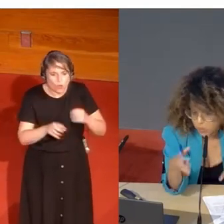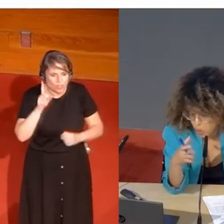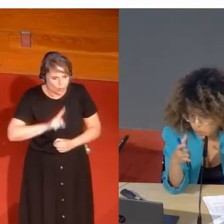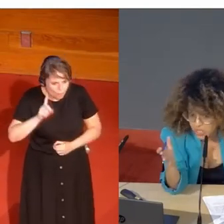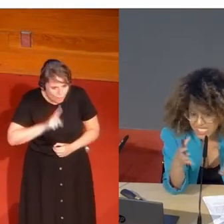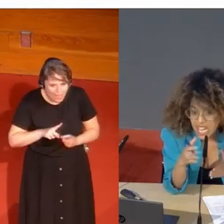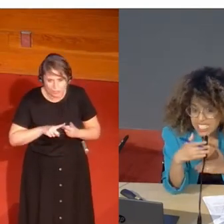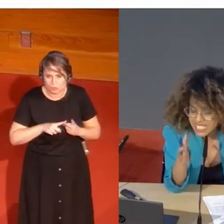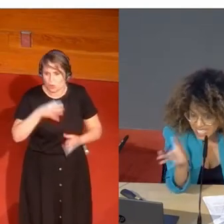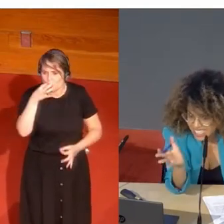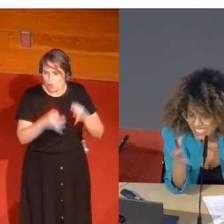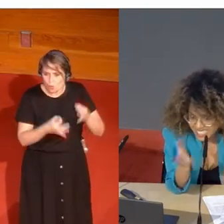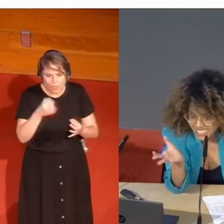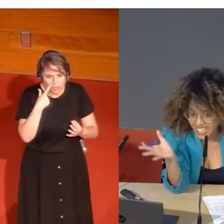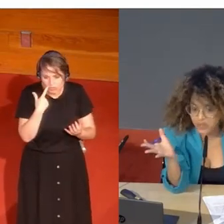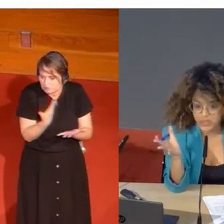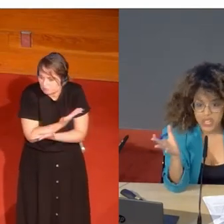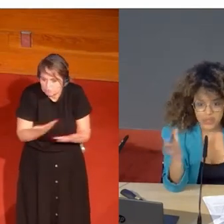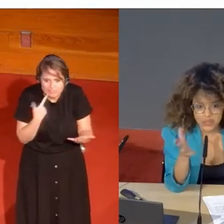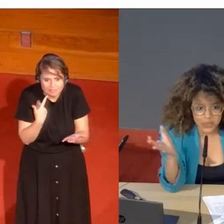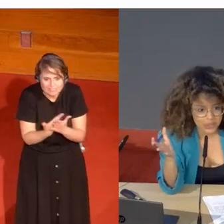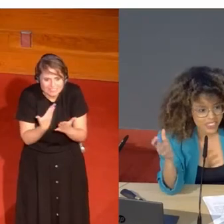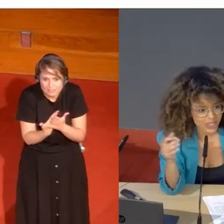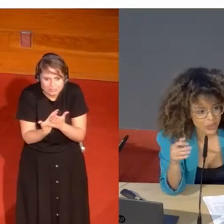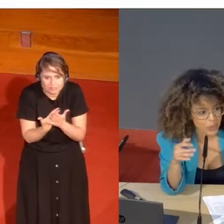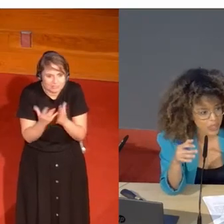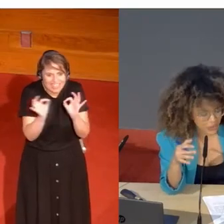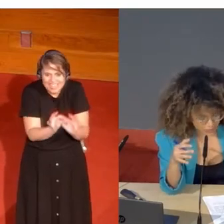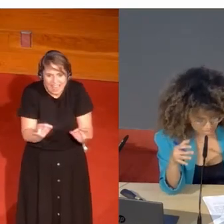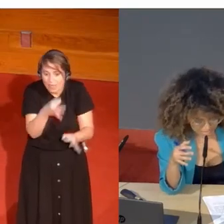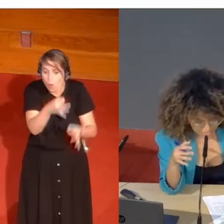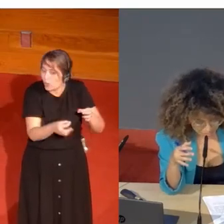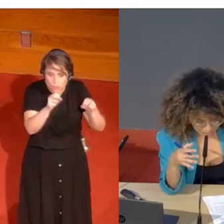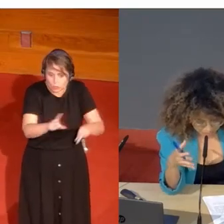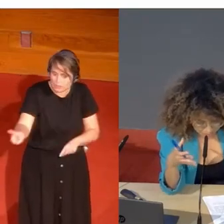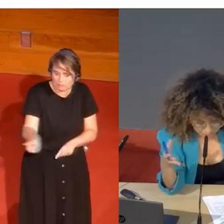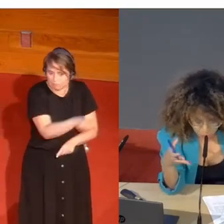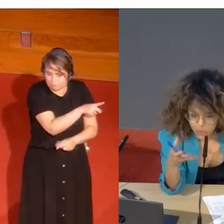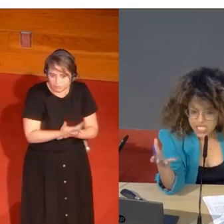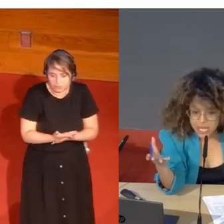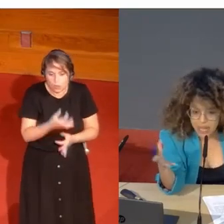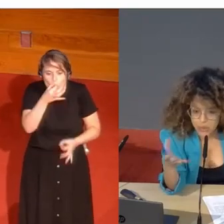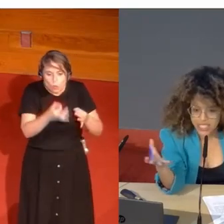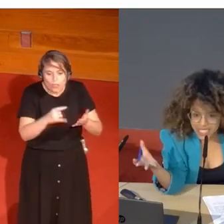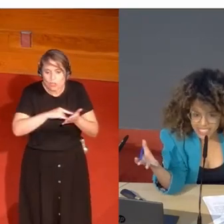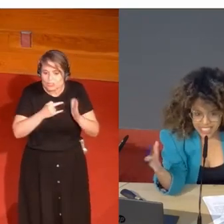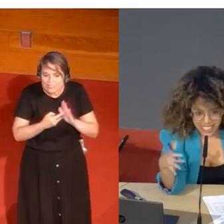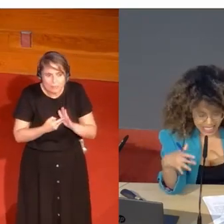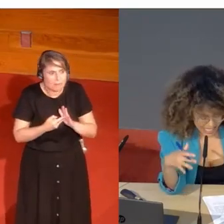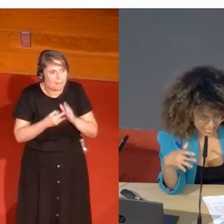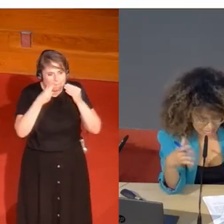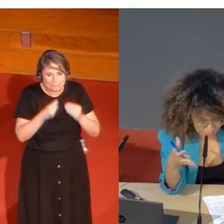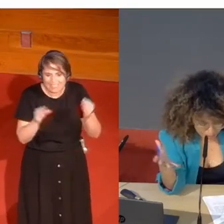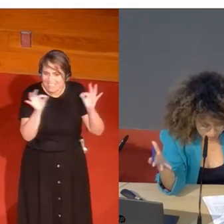con bueno juicios ni siquiera con con con un con un juicio e con un sistema judicial